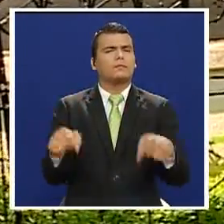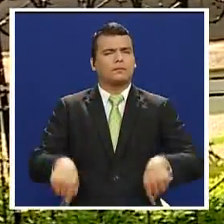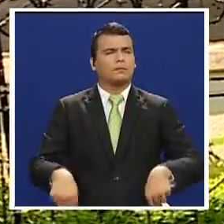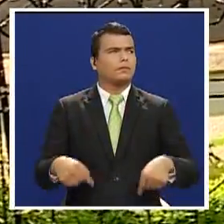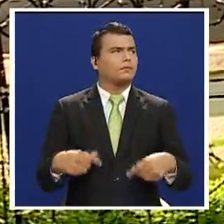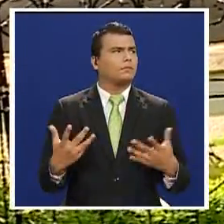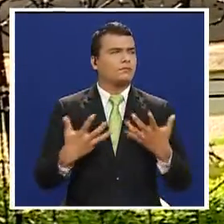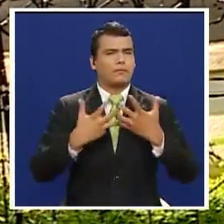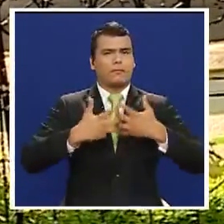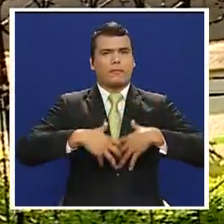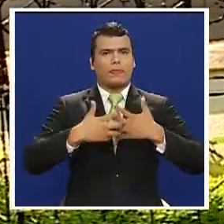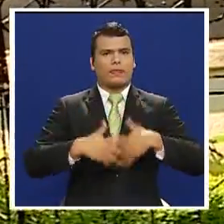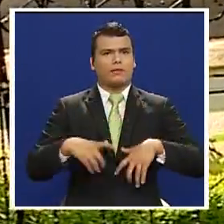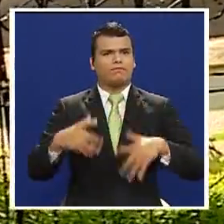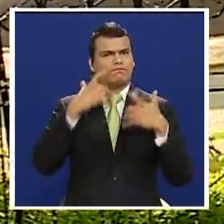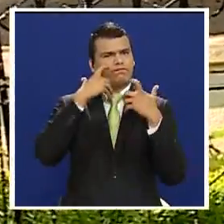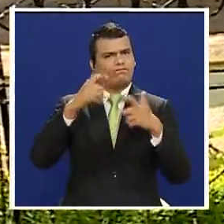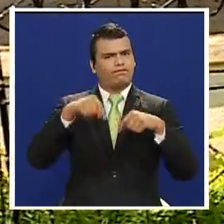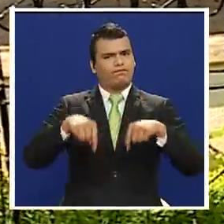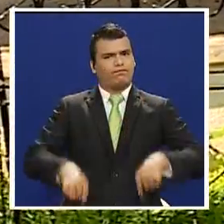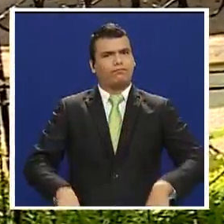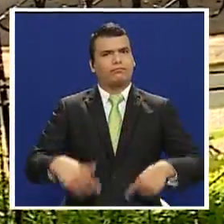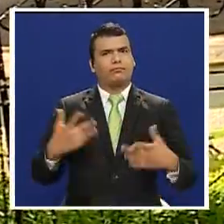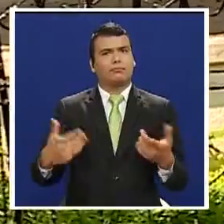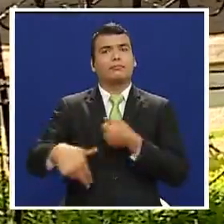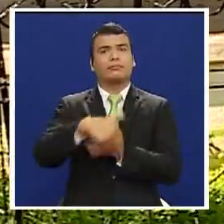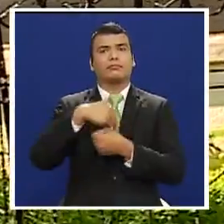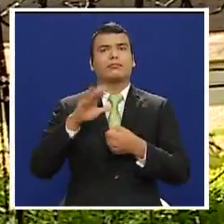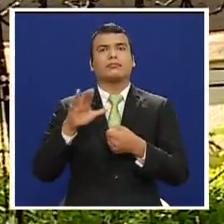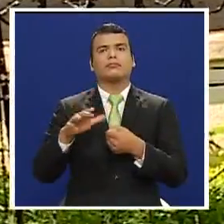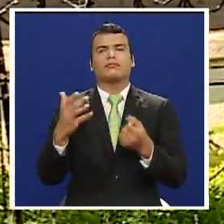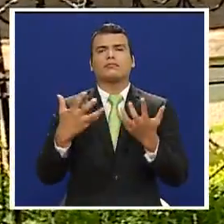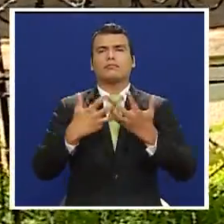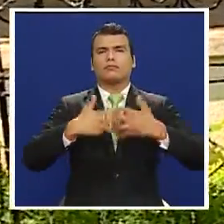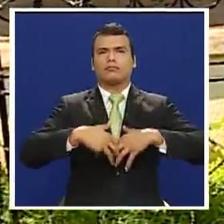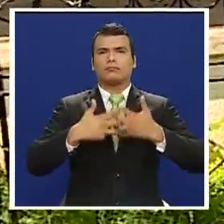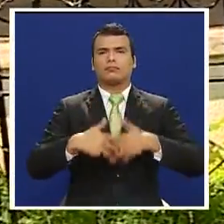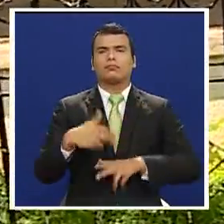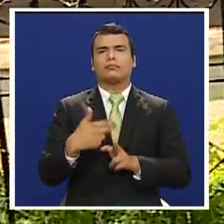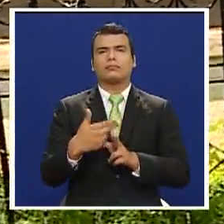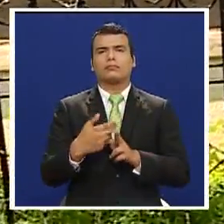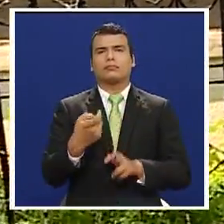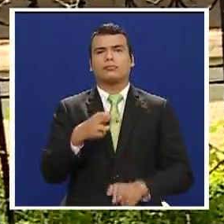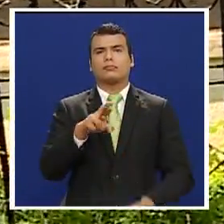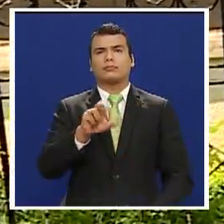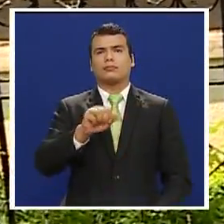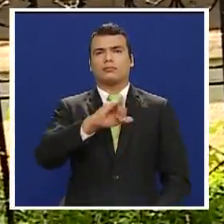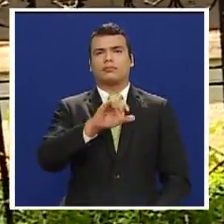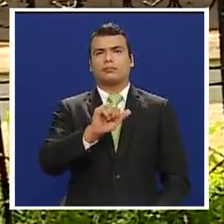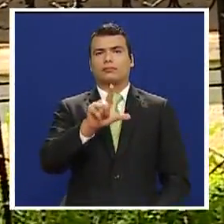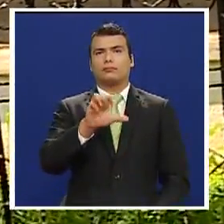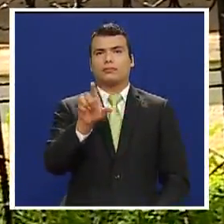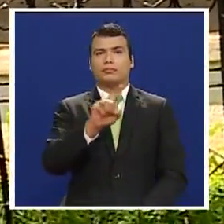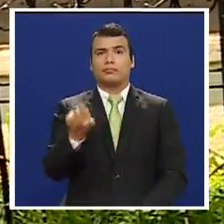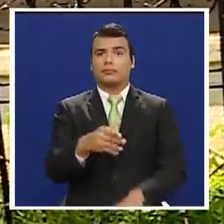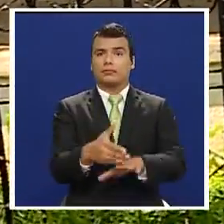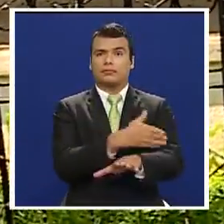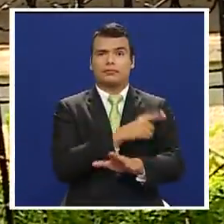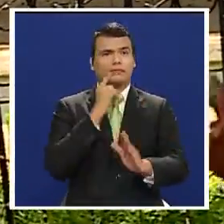Hola, buenos días. Yo los saludo desde el Parque Argemiro Escobar del municipio de La Unión. Esta población del norte del valle, conocida como la